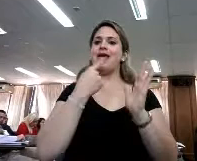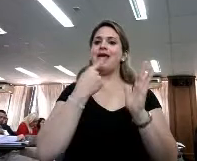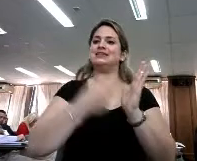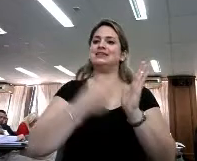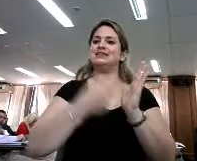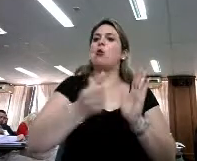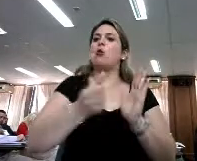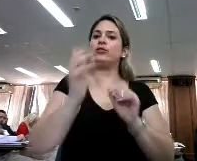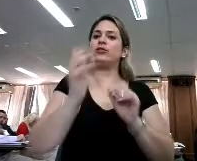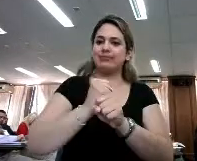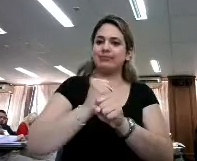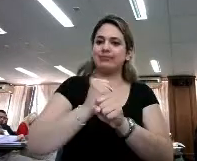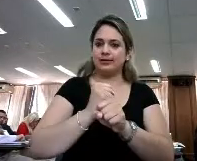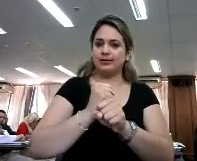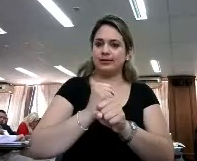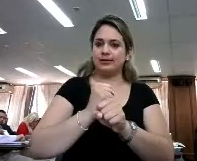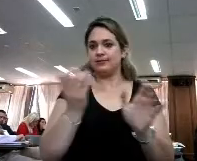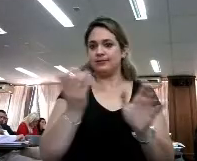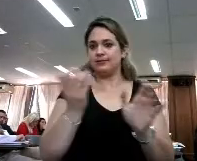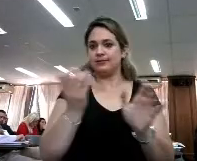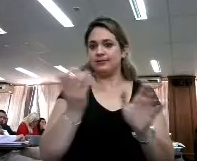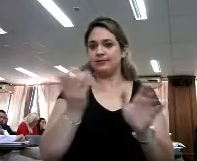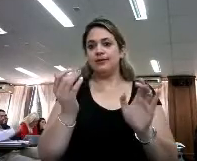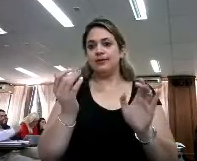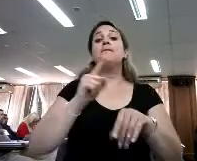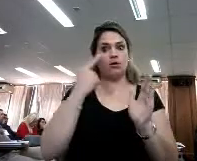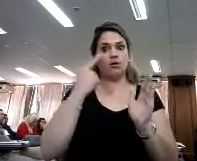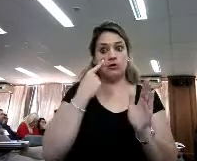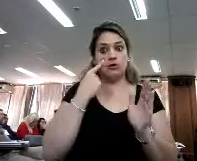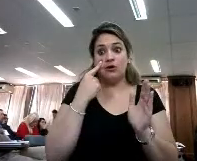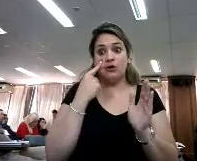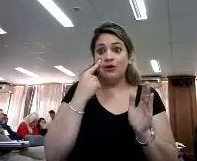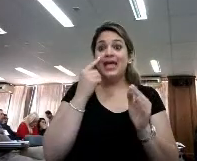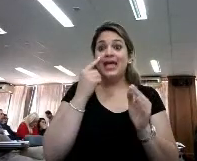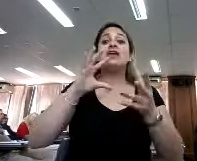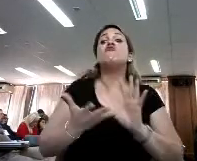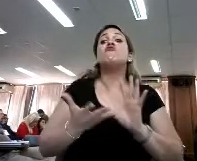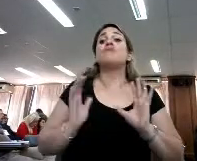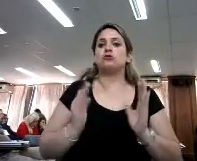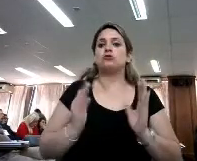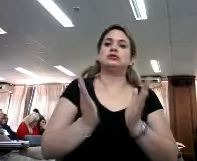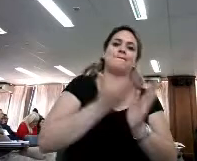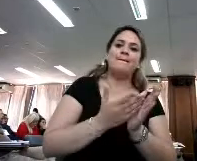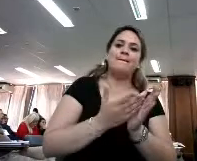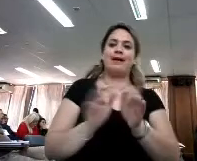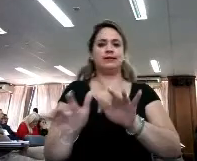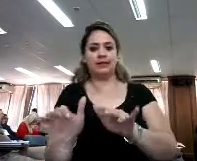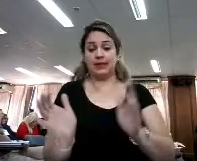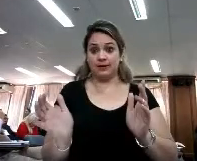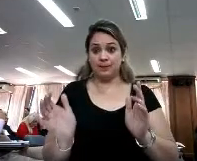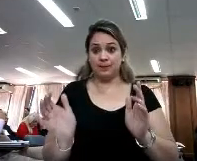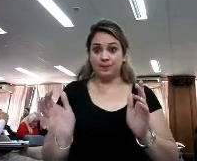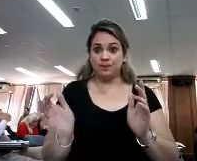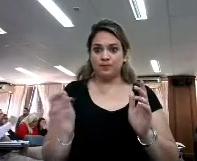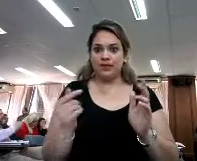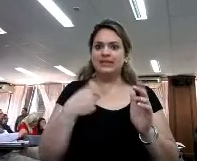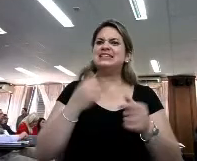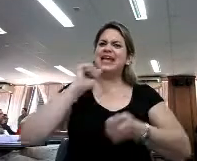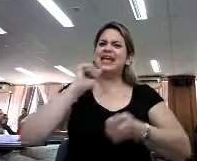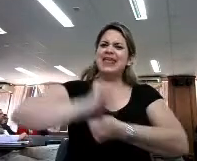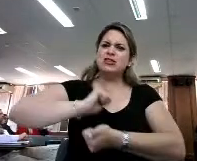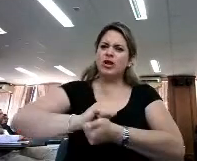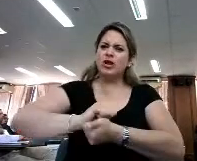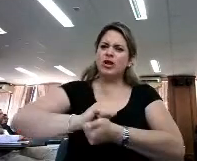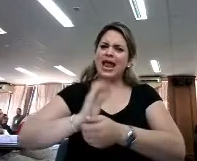se entenderán que son tantos. Y por tanto tiempo. Y en tal formato. Y si nos metemos a las editoriales